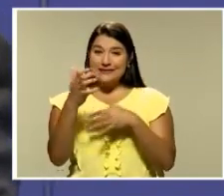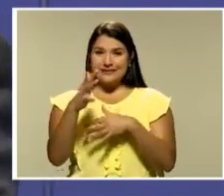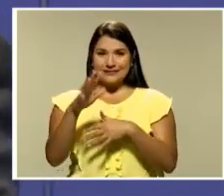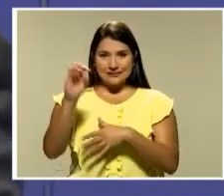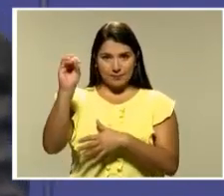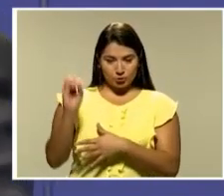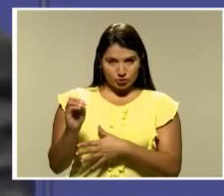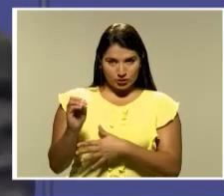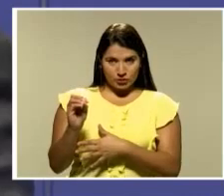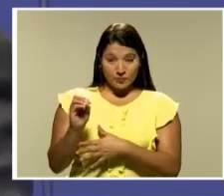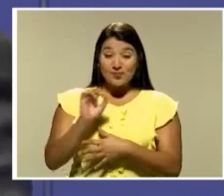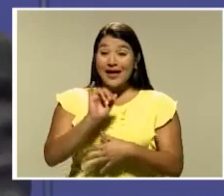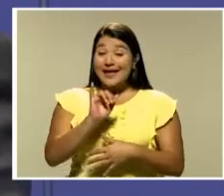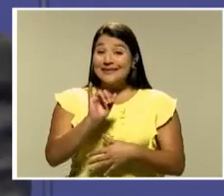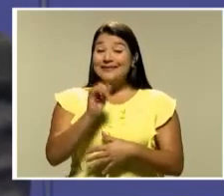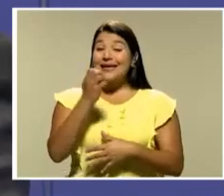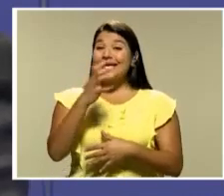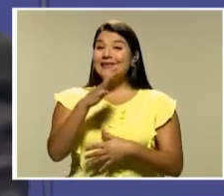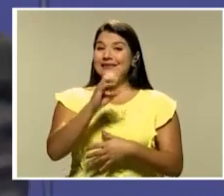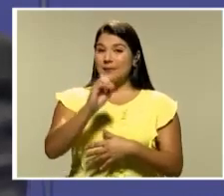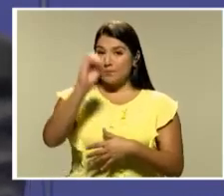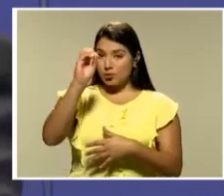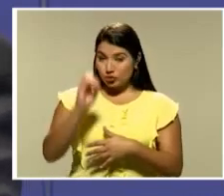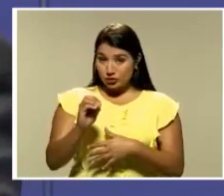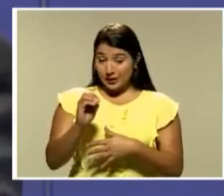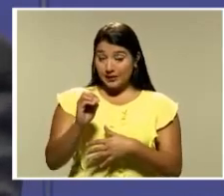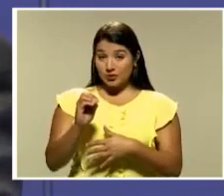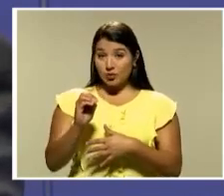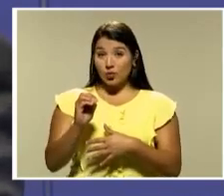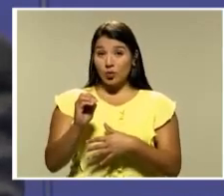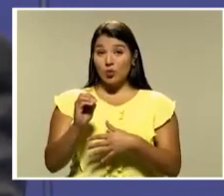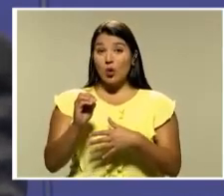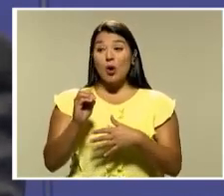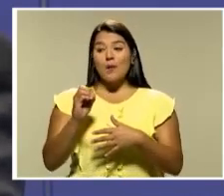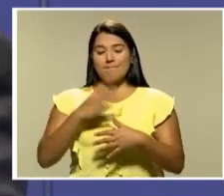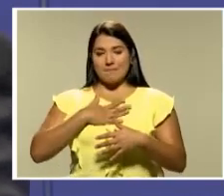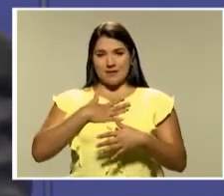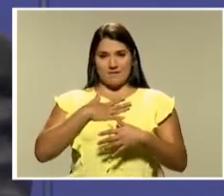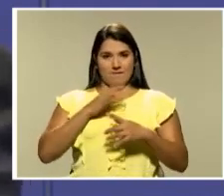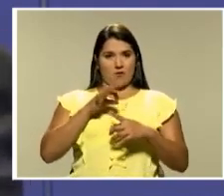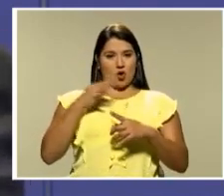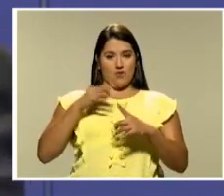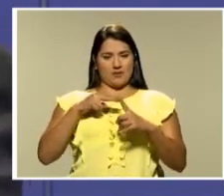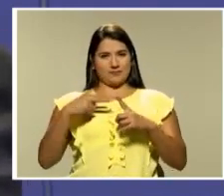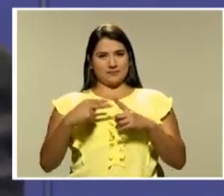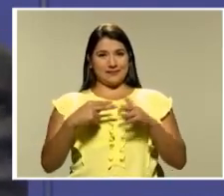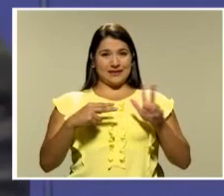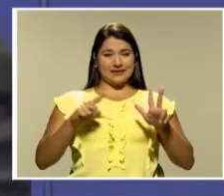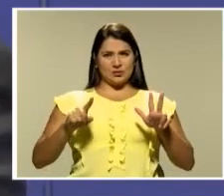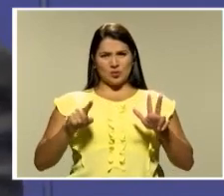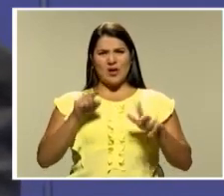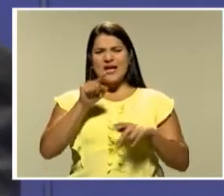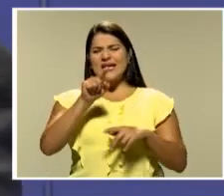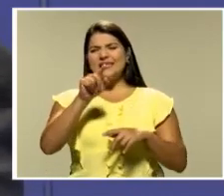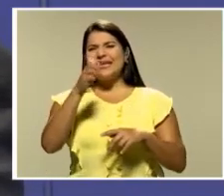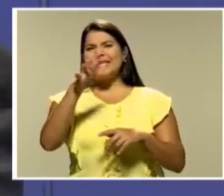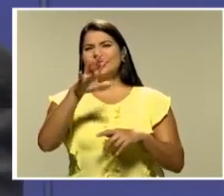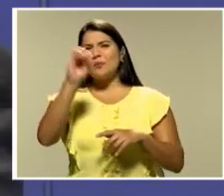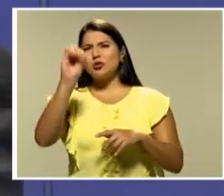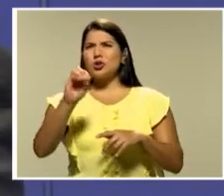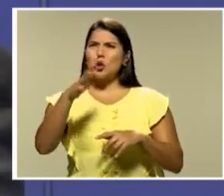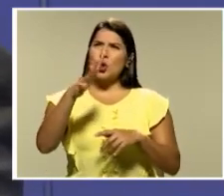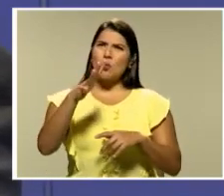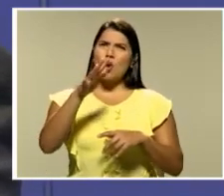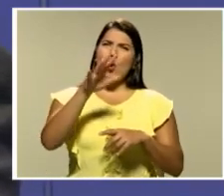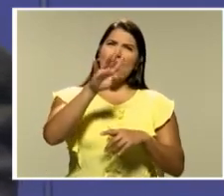15%. Ese 15% en mi traducción 3-1 te da para entre 45 y